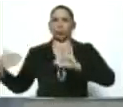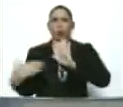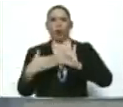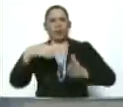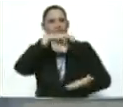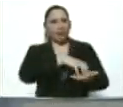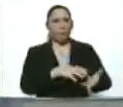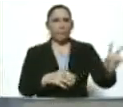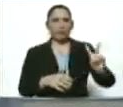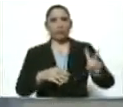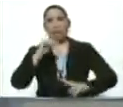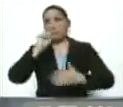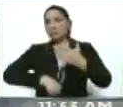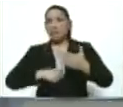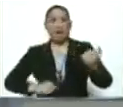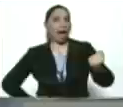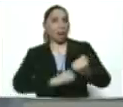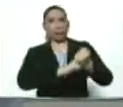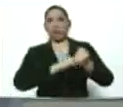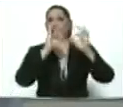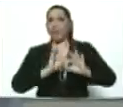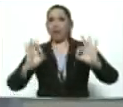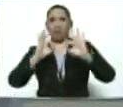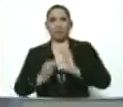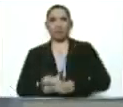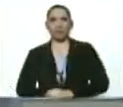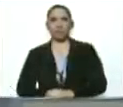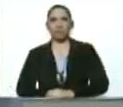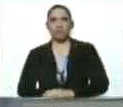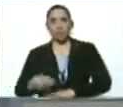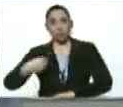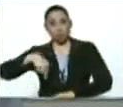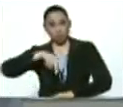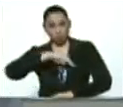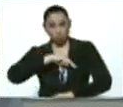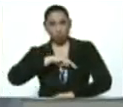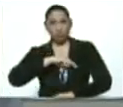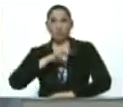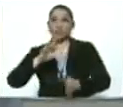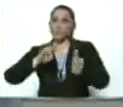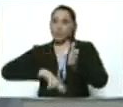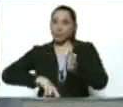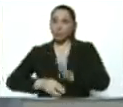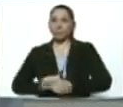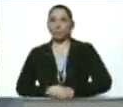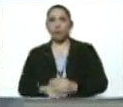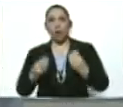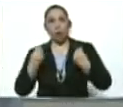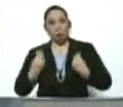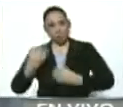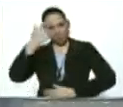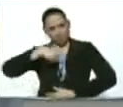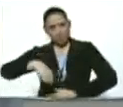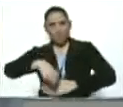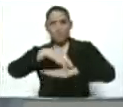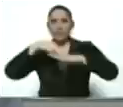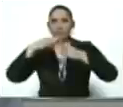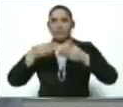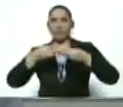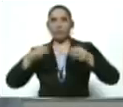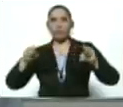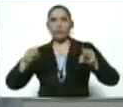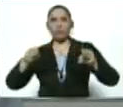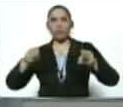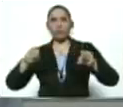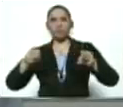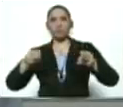sin aportar absolutamente nada. Nosotros, repito, como Ministerio Público,